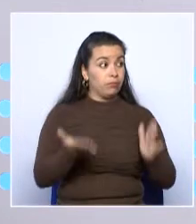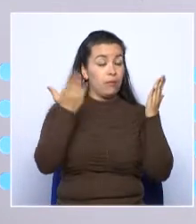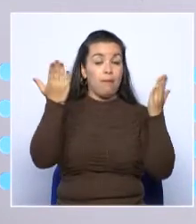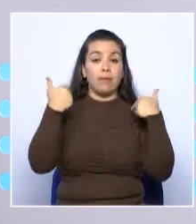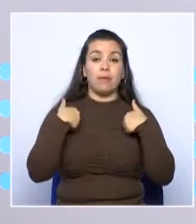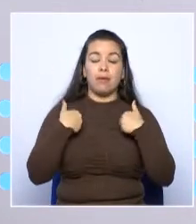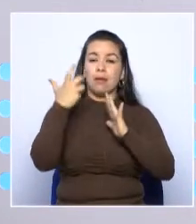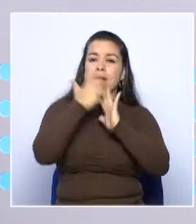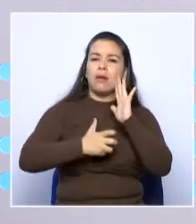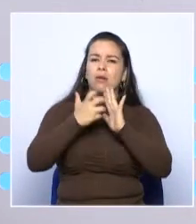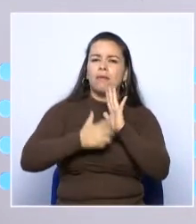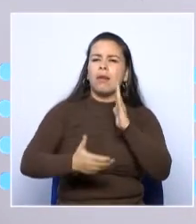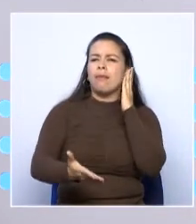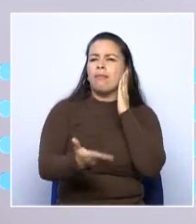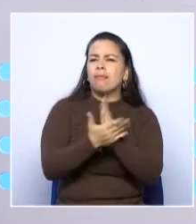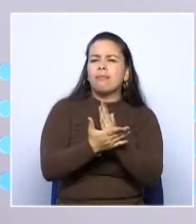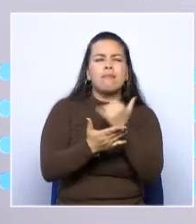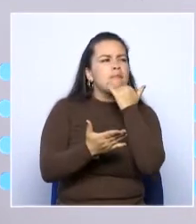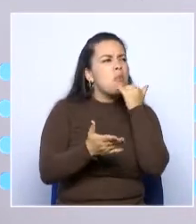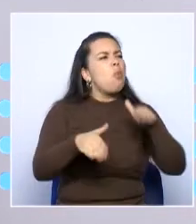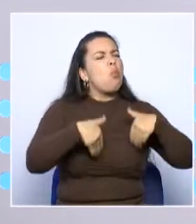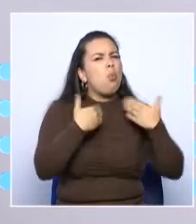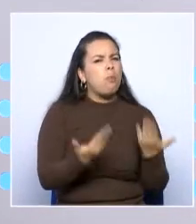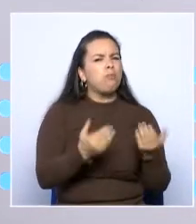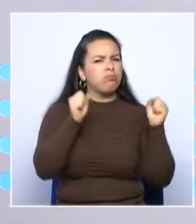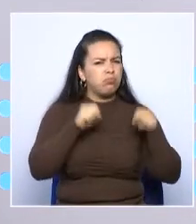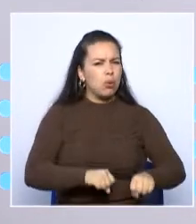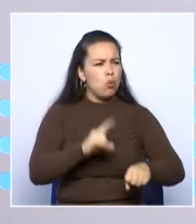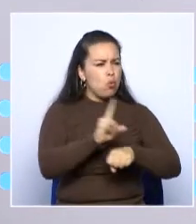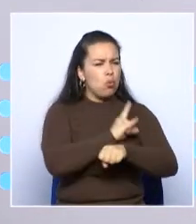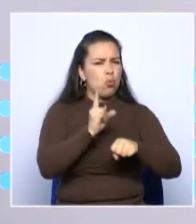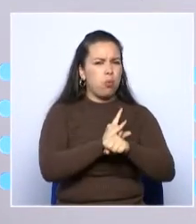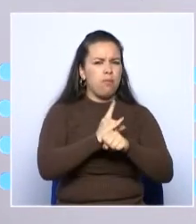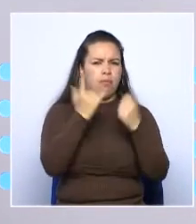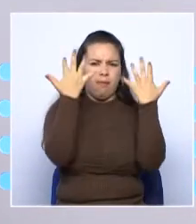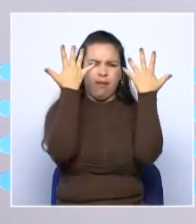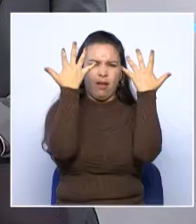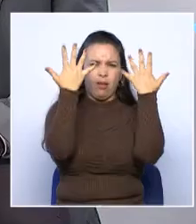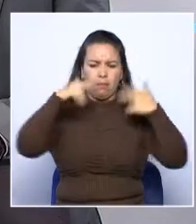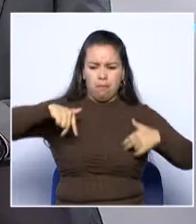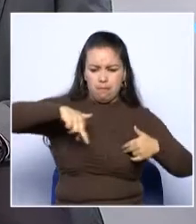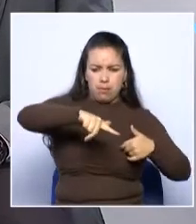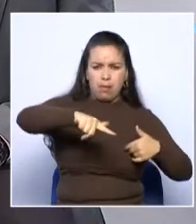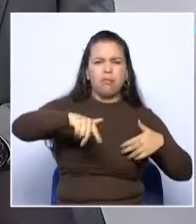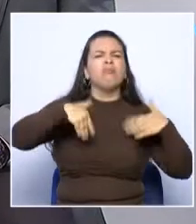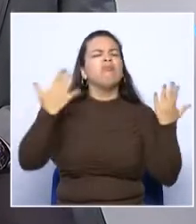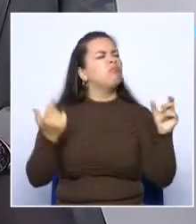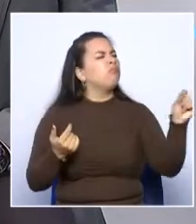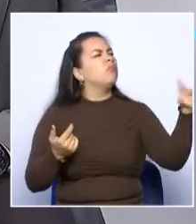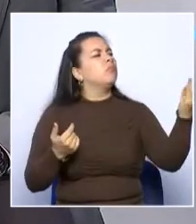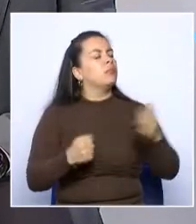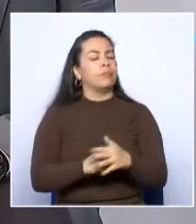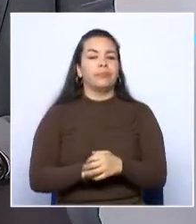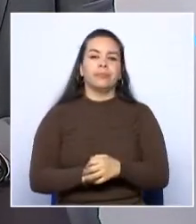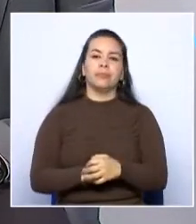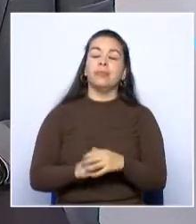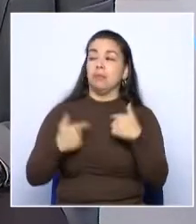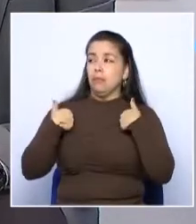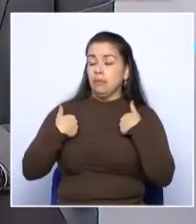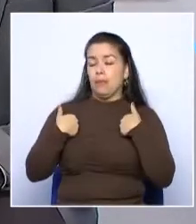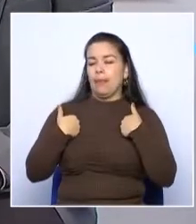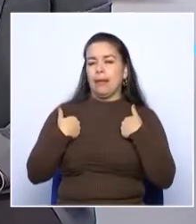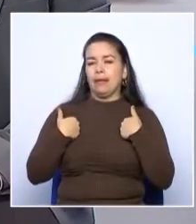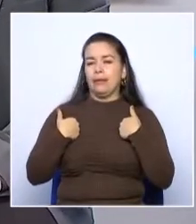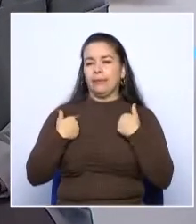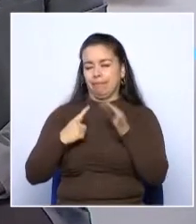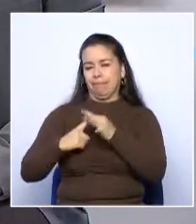ecografía. ¿En qué casos yo puedo utilizar la ecografía para mirar mis articulaciones? Bueno, mi especialidad es radiología corporal. Entonces